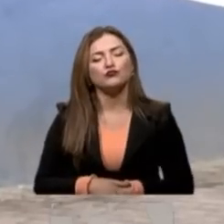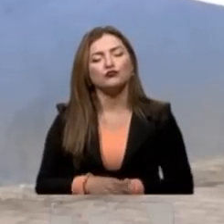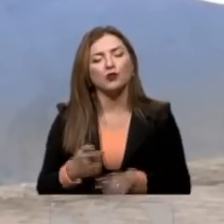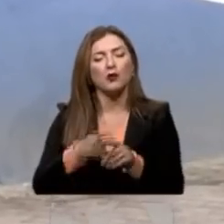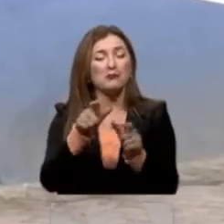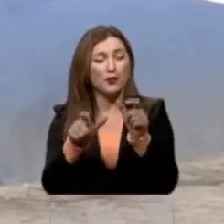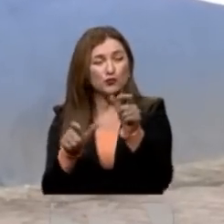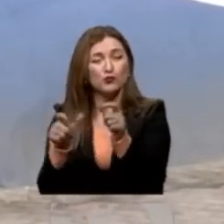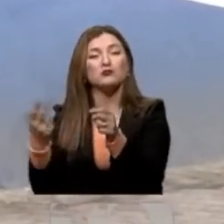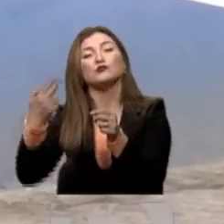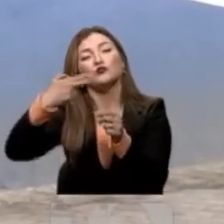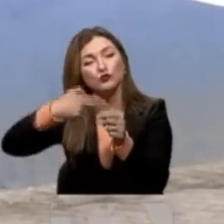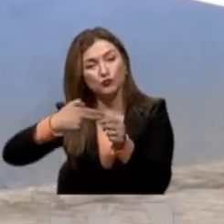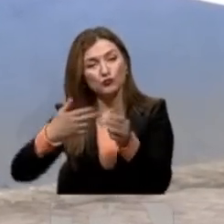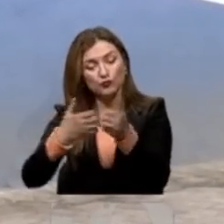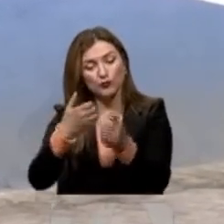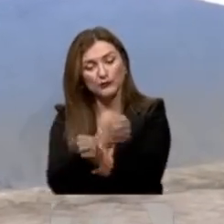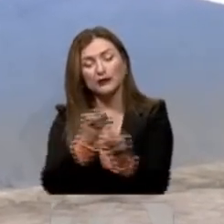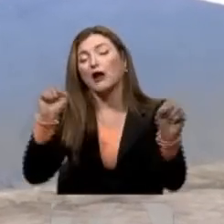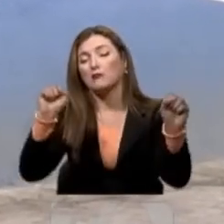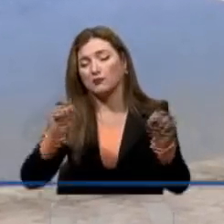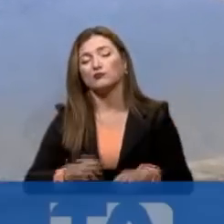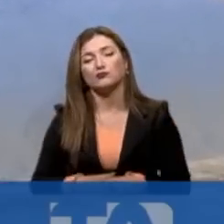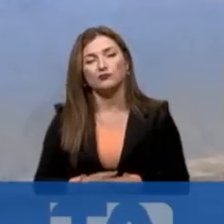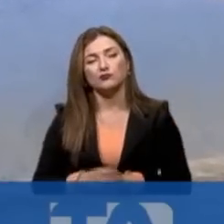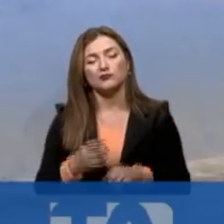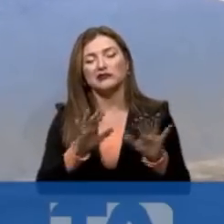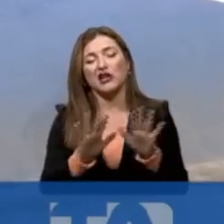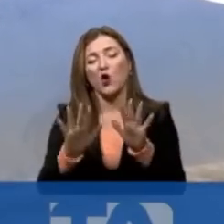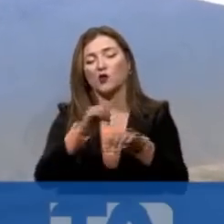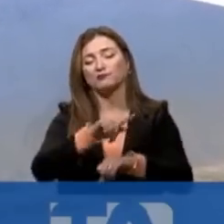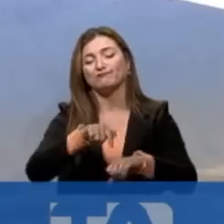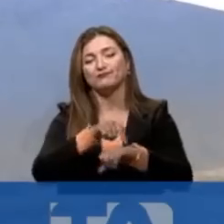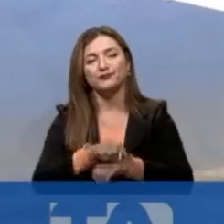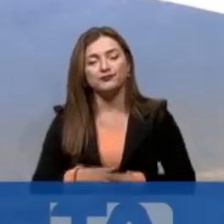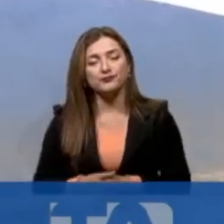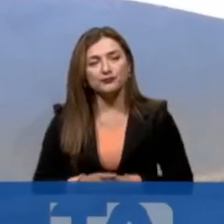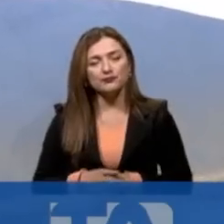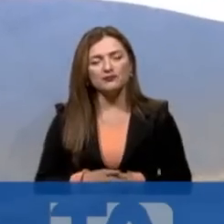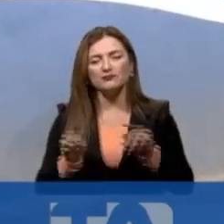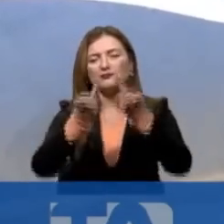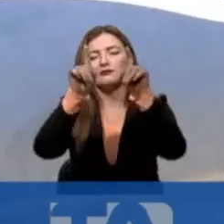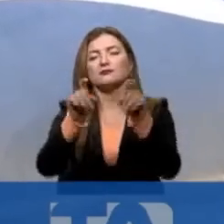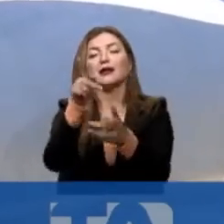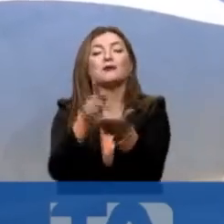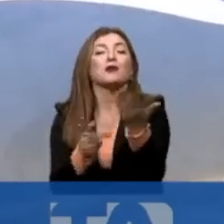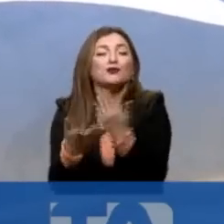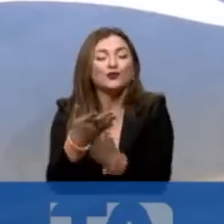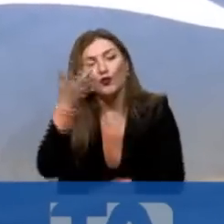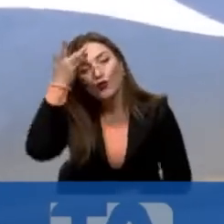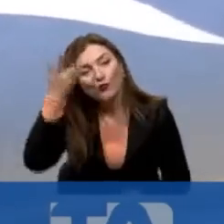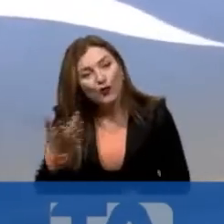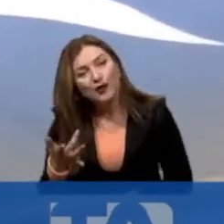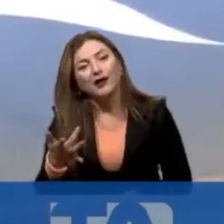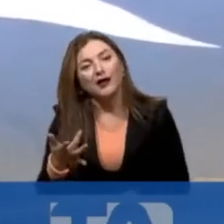varias personas participaron en estas labores de rescate por más de 10 horas, pero aquí la pregunta es ¿qué pasó? ¿Por qué no se